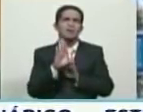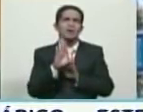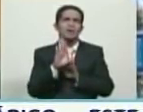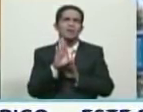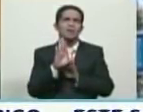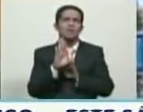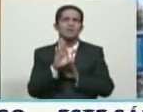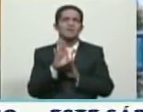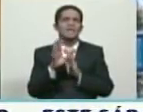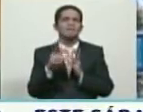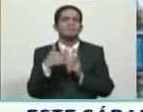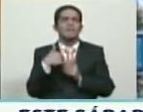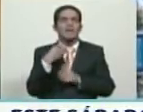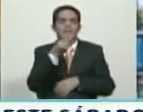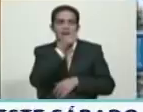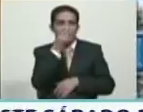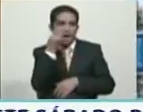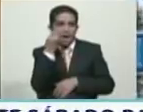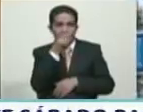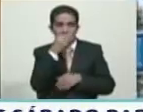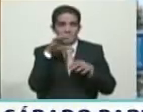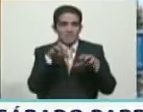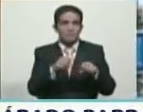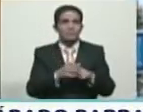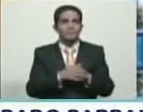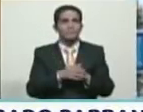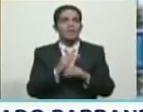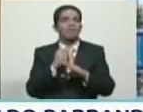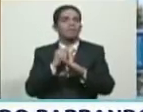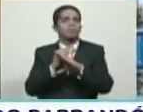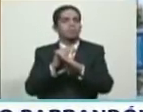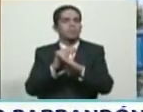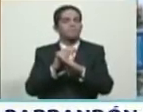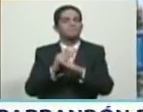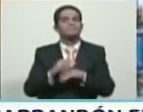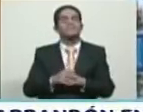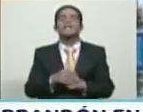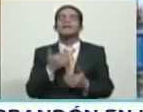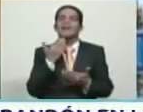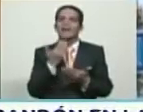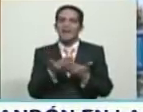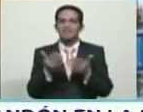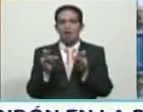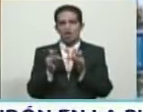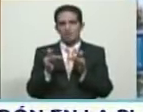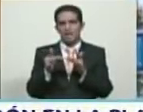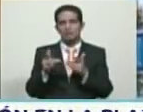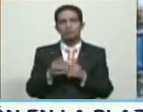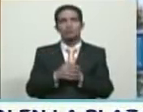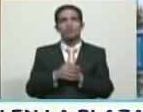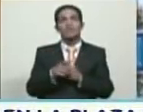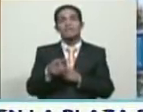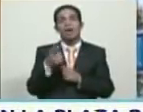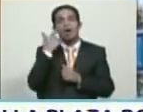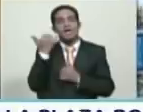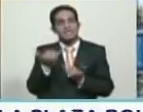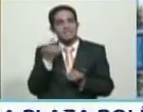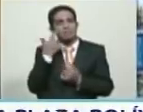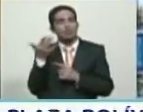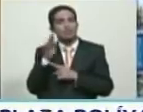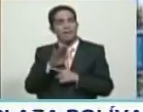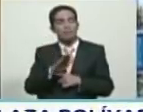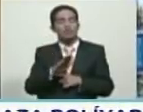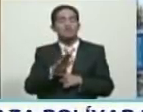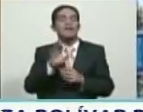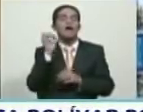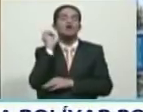cuales el capitalismo monopolista. Gracias por este nuevo contacto desde Caracas. Nosotros hemos llevado lo que ha sido el inicio de la 16ª cumbre de jefes de Estado y